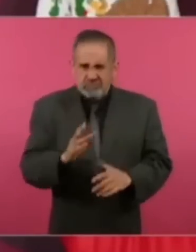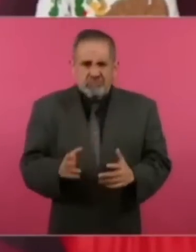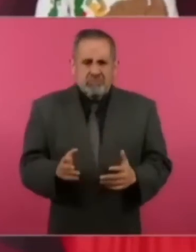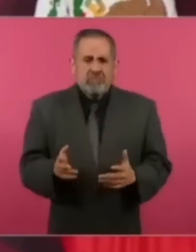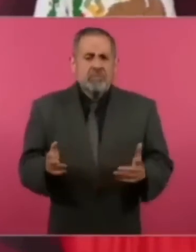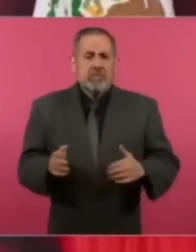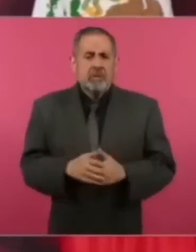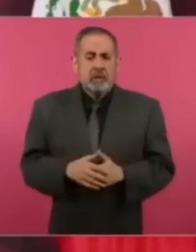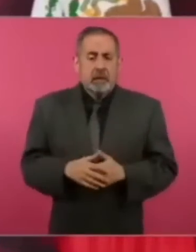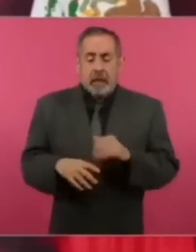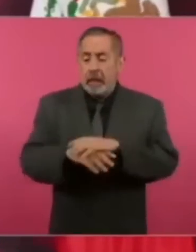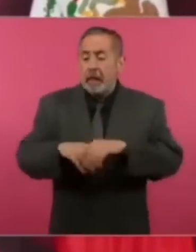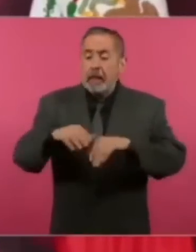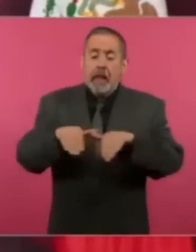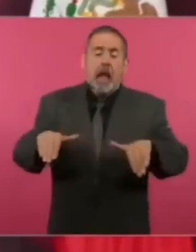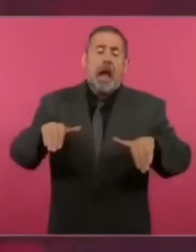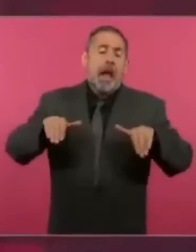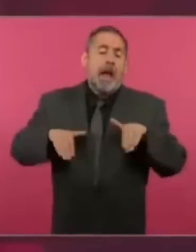no hay justo medio